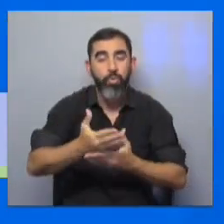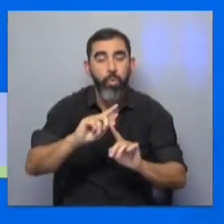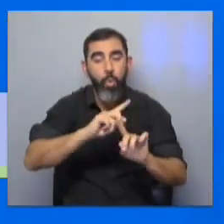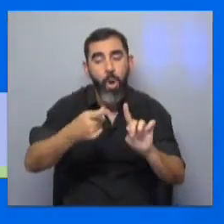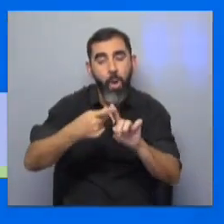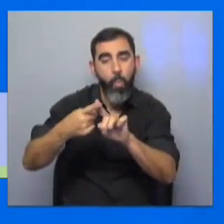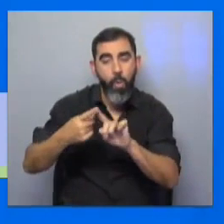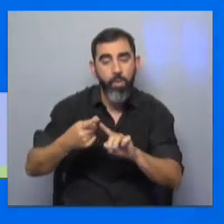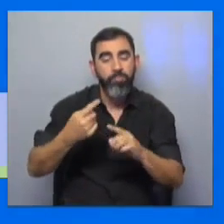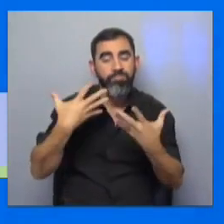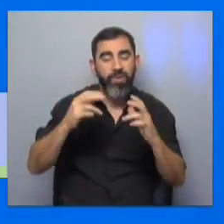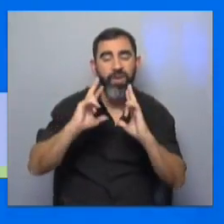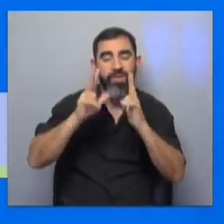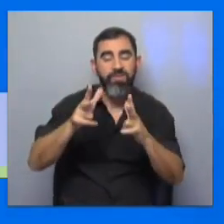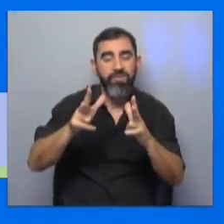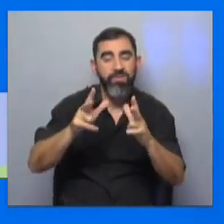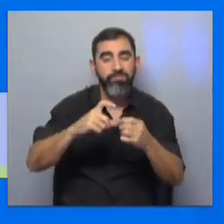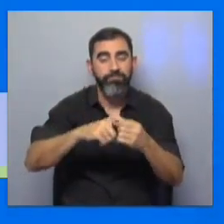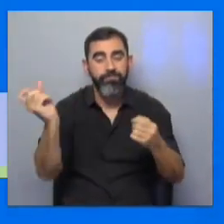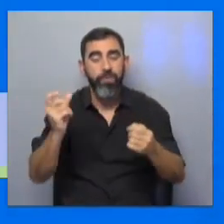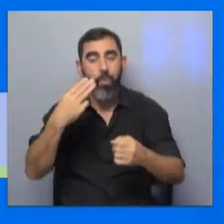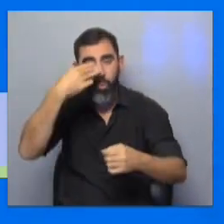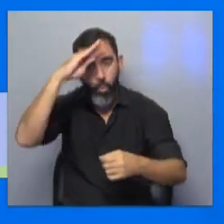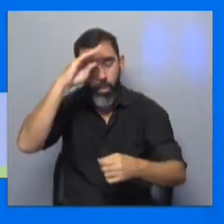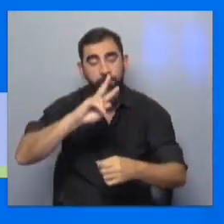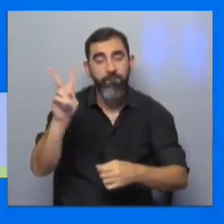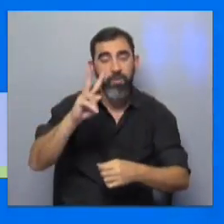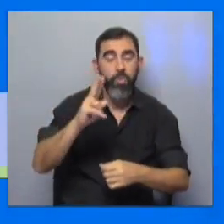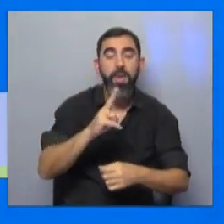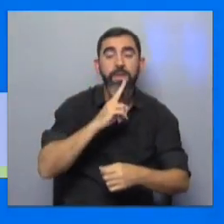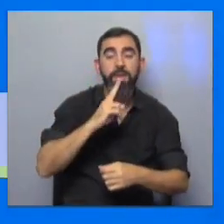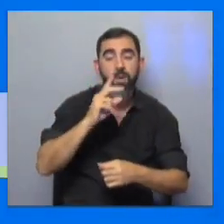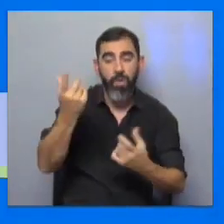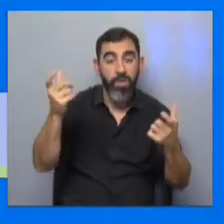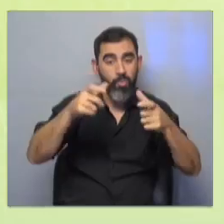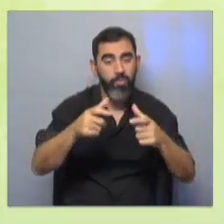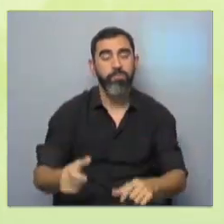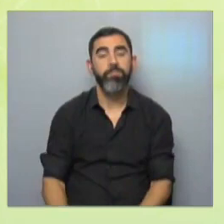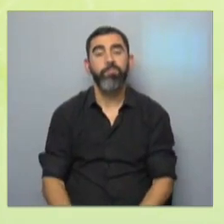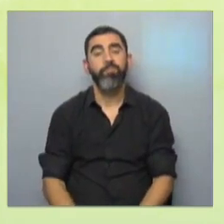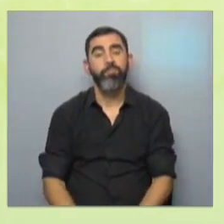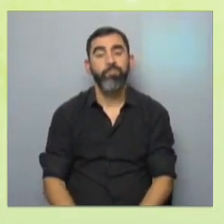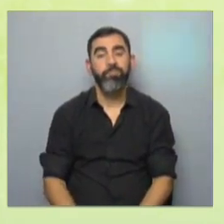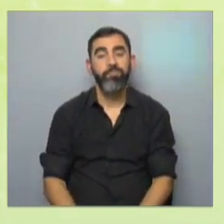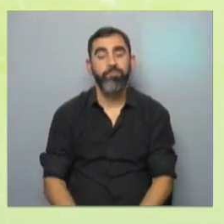desacuerdos, pero evitó referirse a la exclusión de Cuba, Venezuela y Nicaragua.